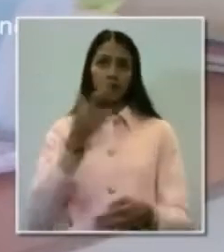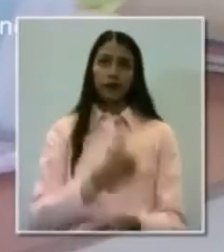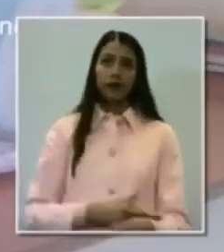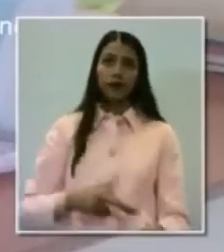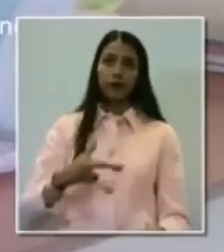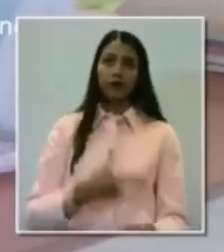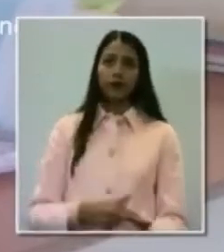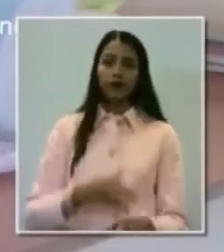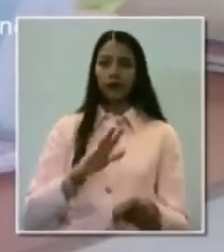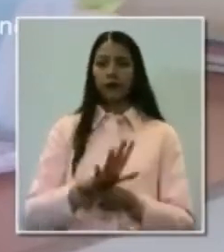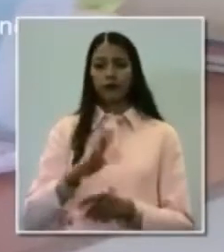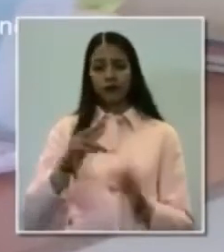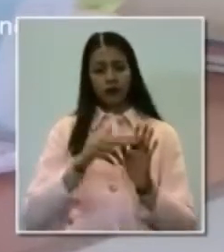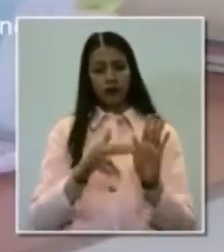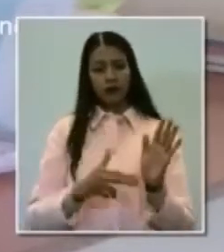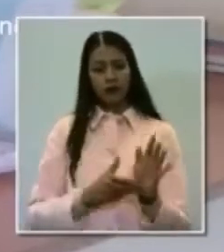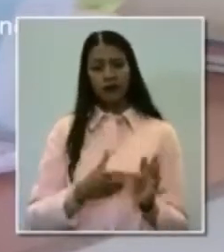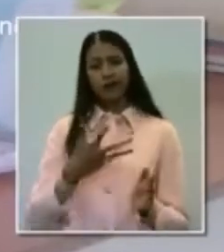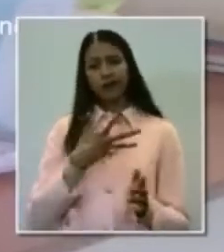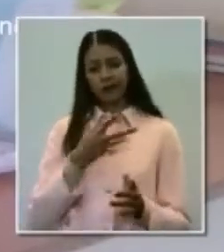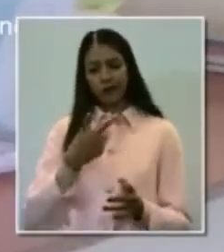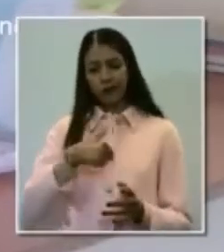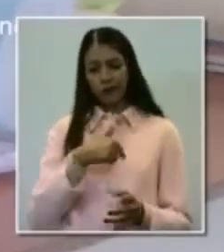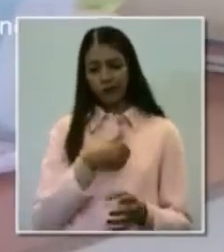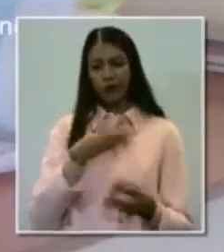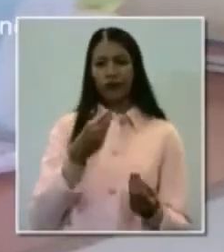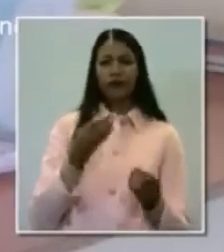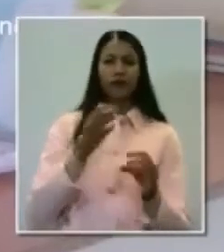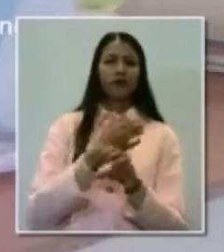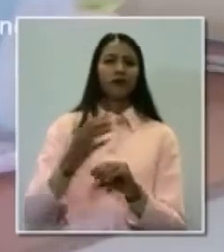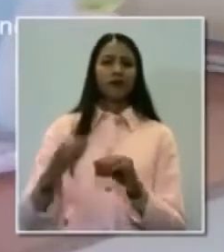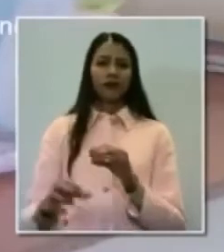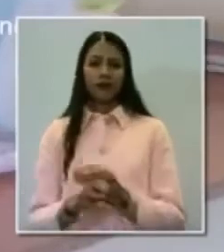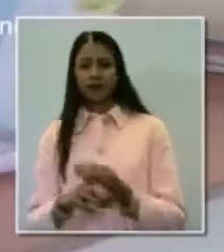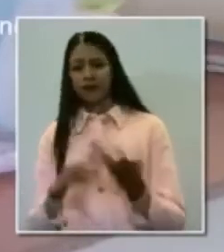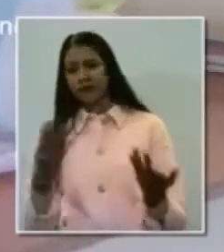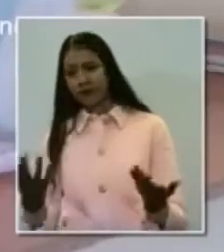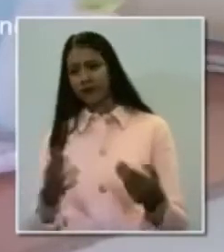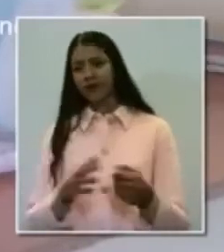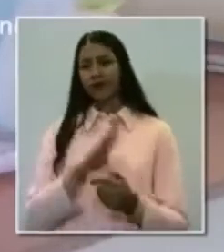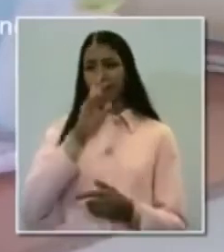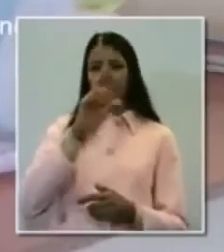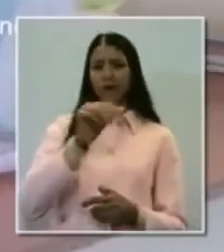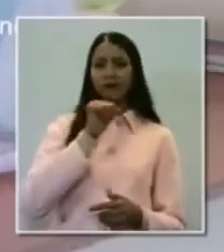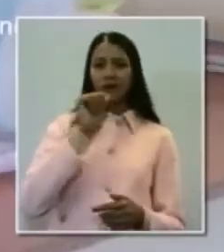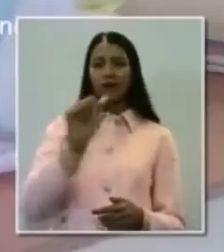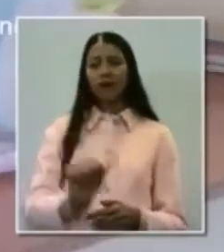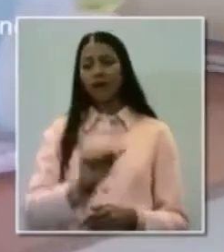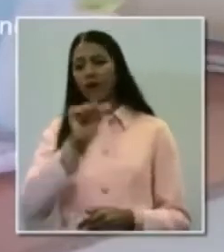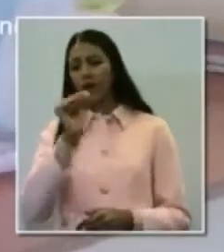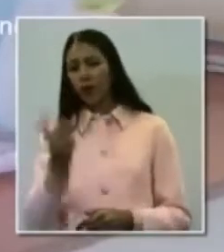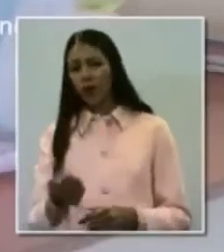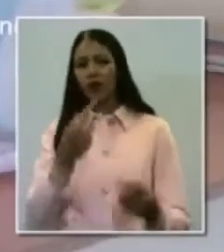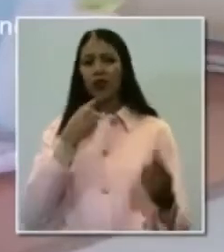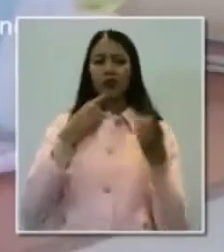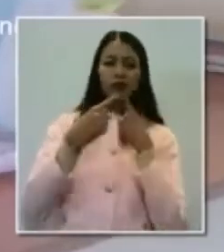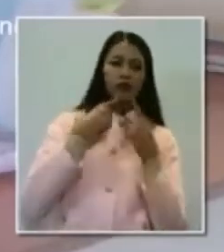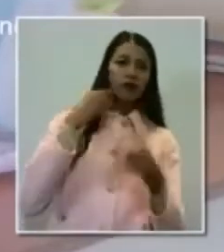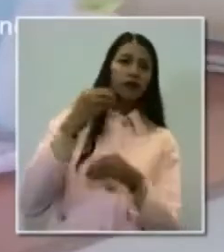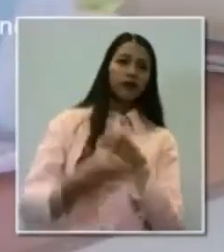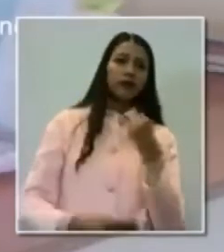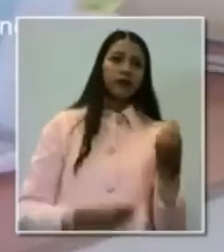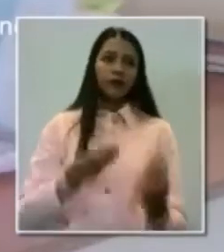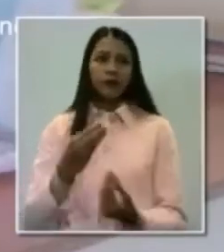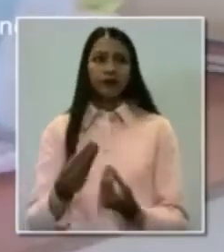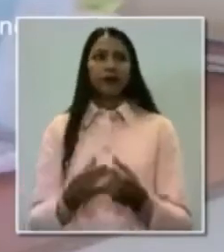trámites que van conforme a la norma, pues hemos tenido muchas cuestiones violentas, algunas otras de discusión con